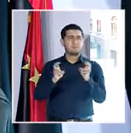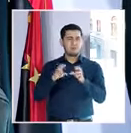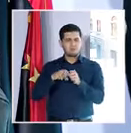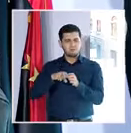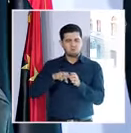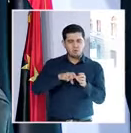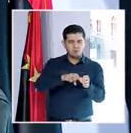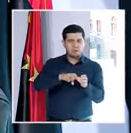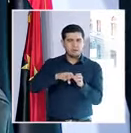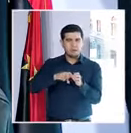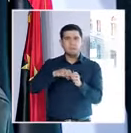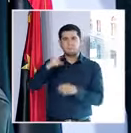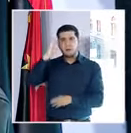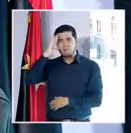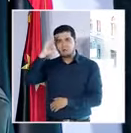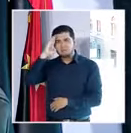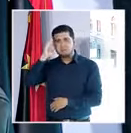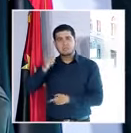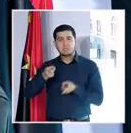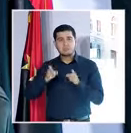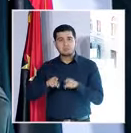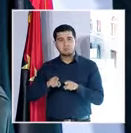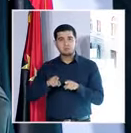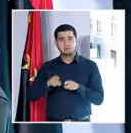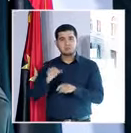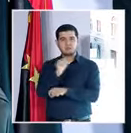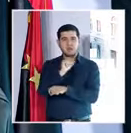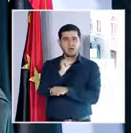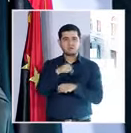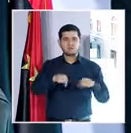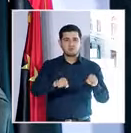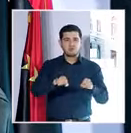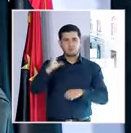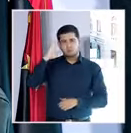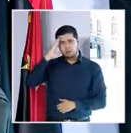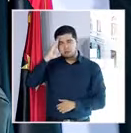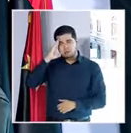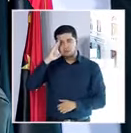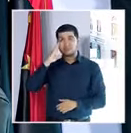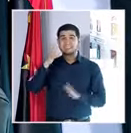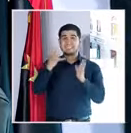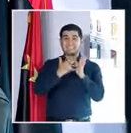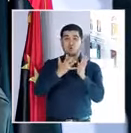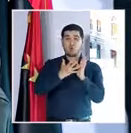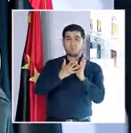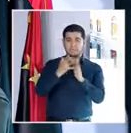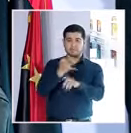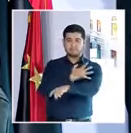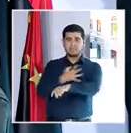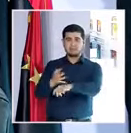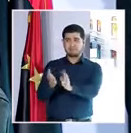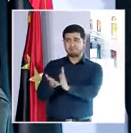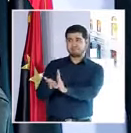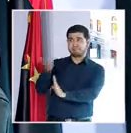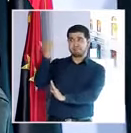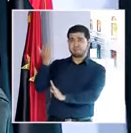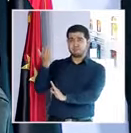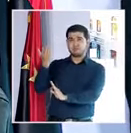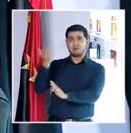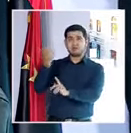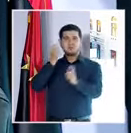para la MECUT. Es un proyecto que supera los 25 mil millones de pesos y que en su reformulación,